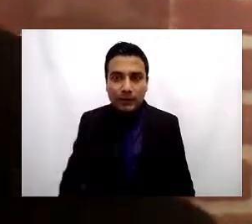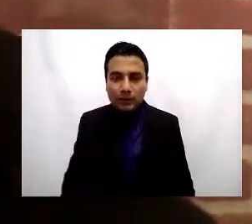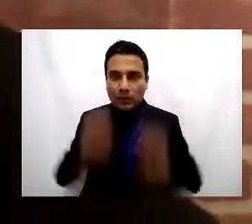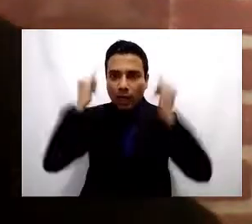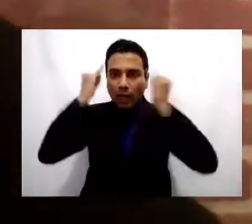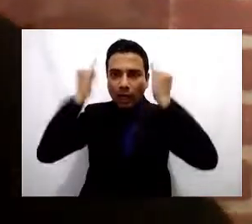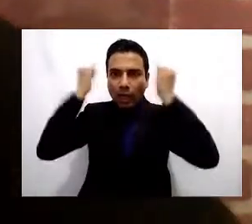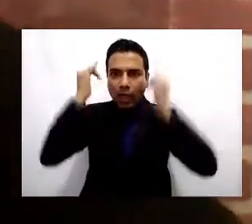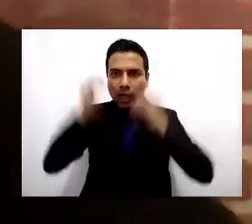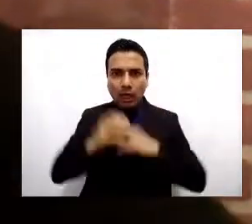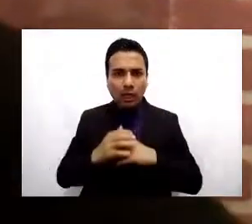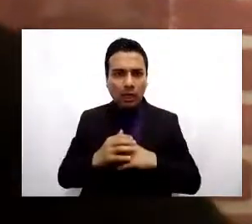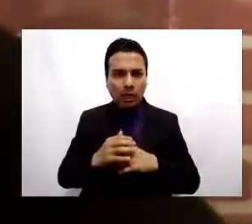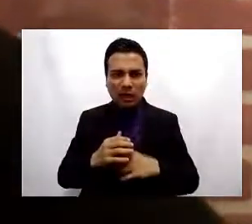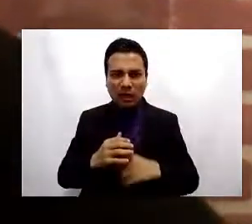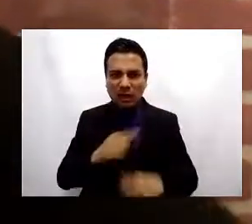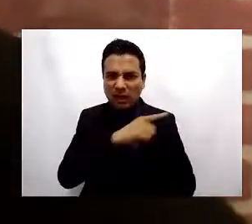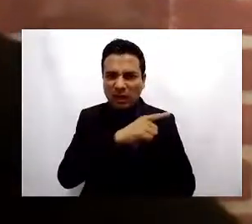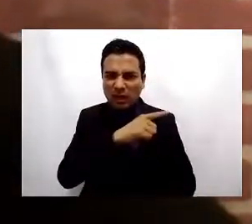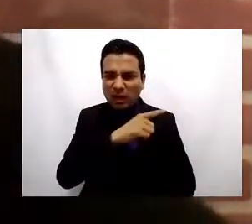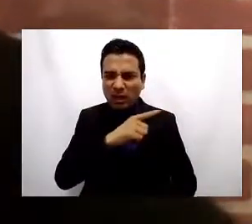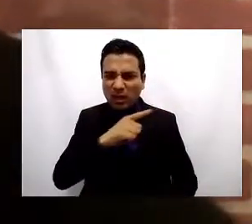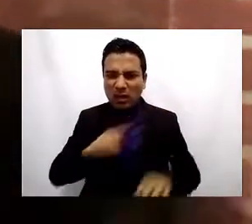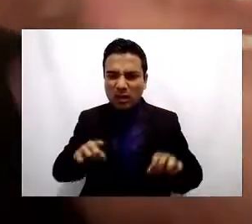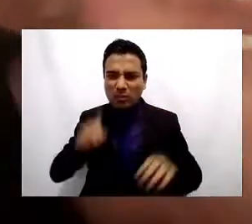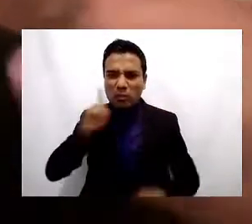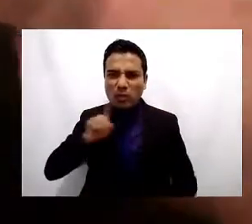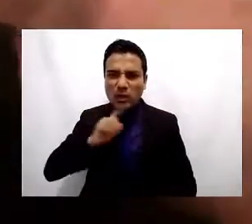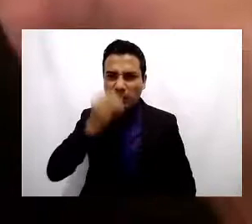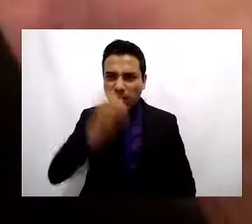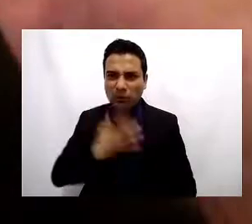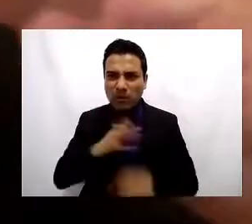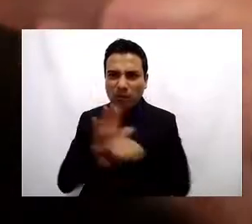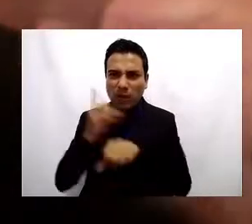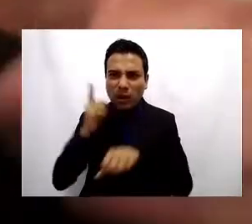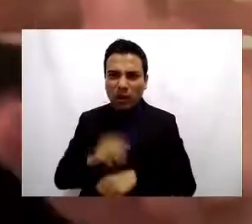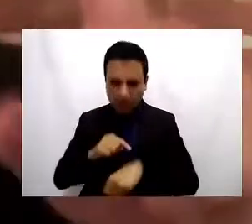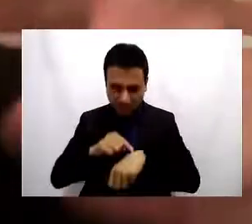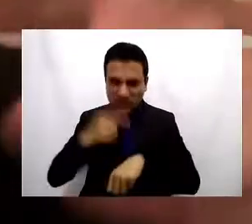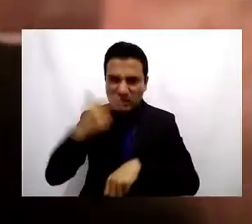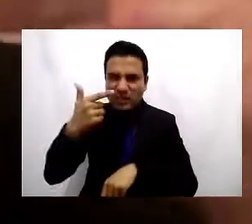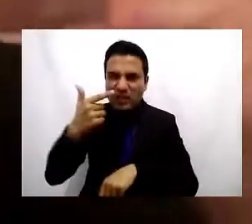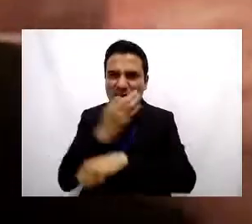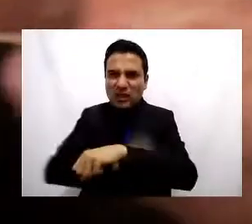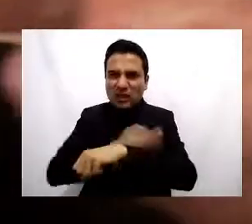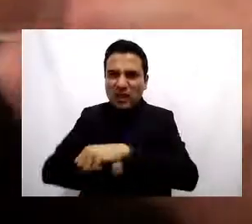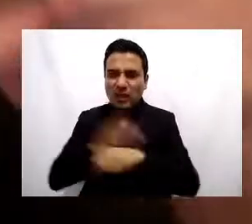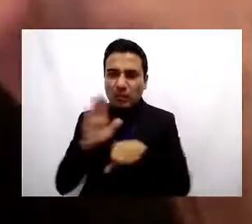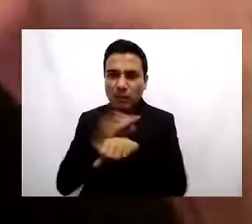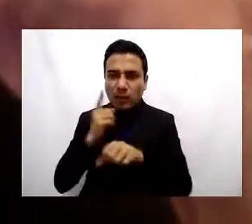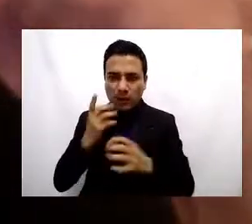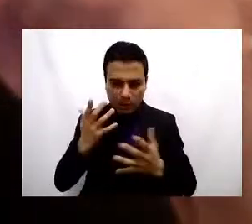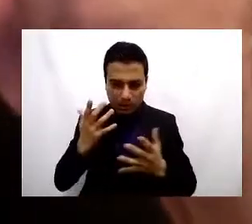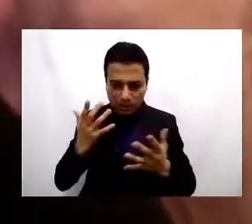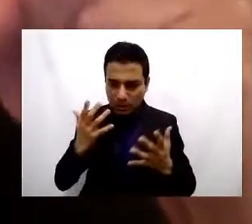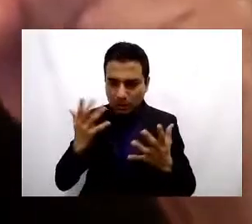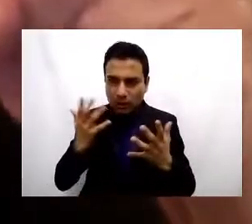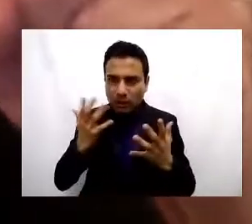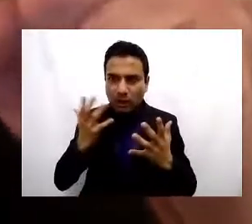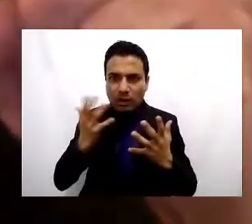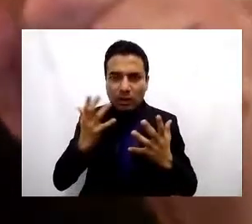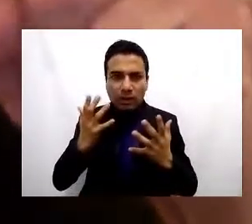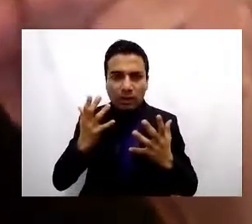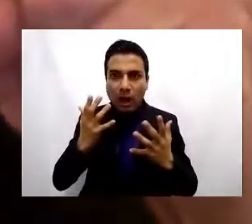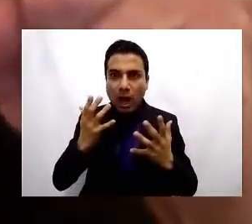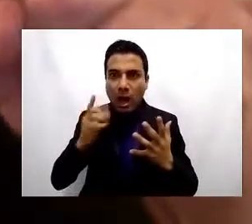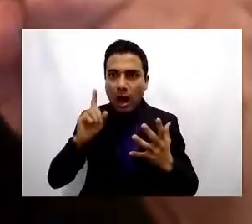perfume si son las 7 de la tarde y no está, si ella siempre está? ¿Por qué está? Porque yo nunca vengo a las 7